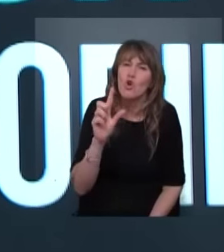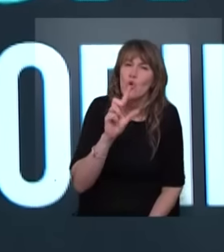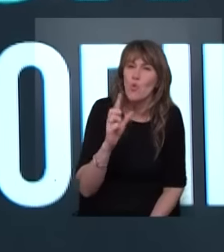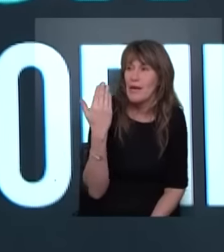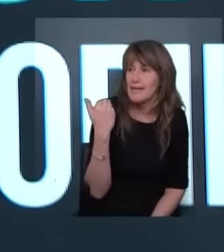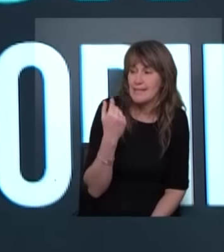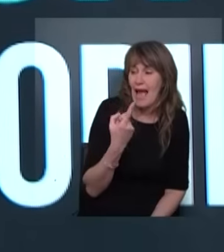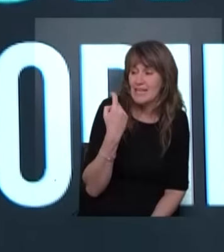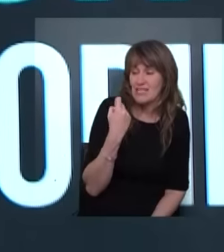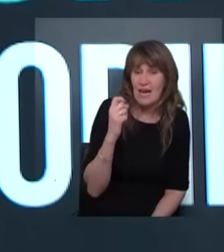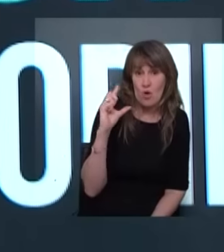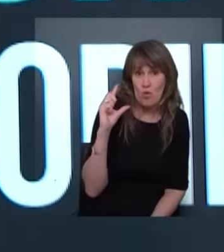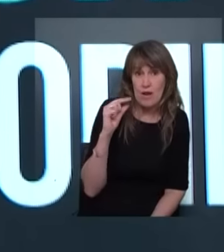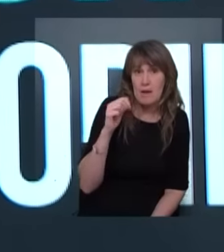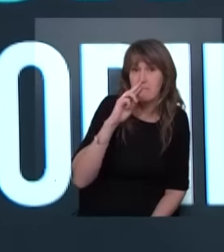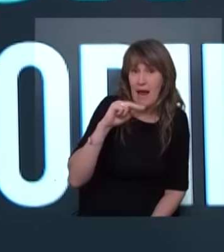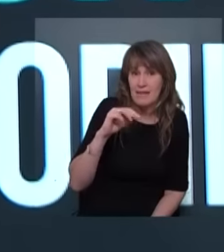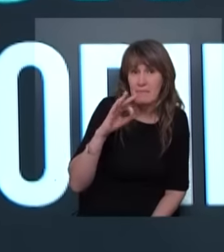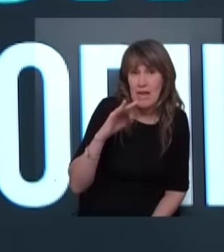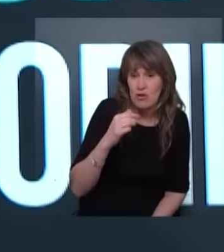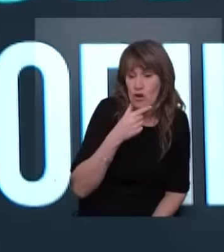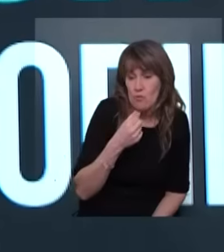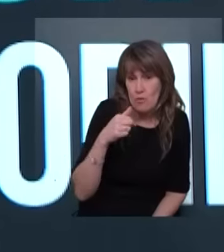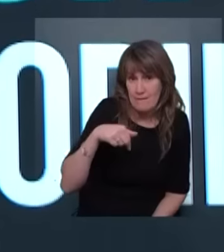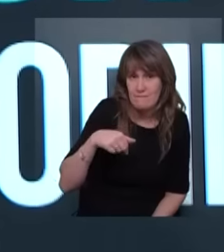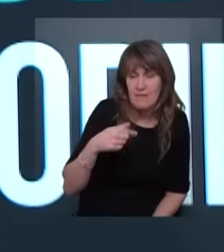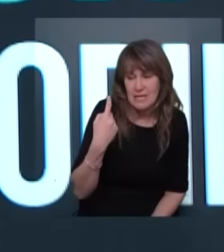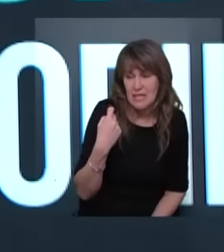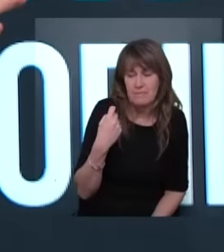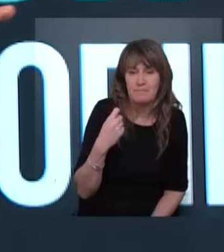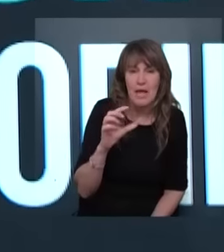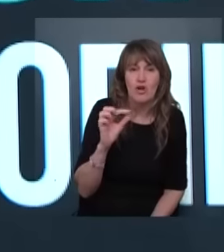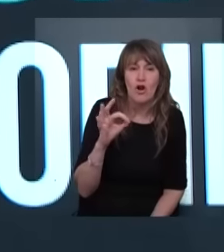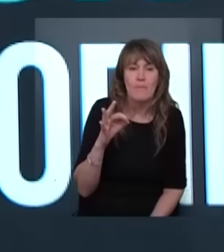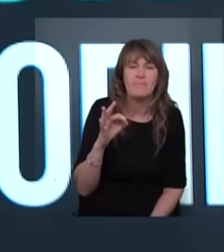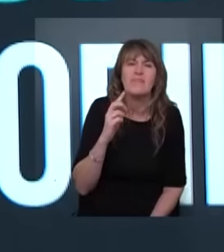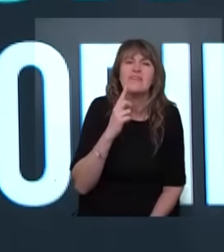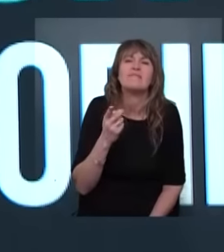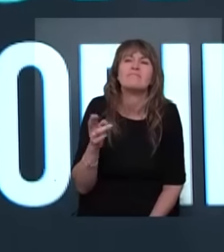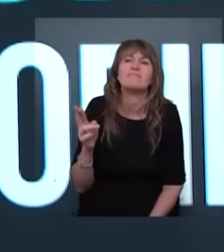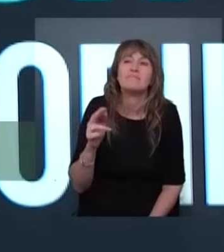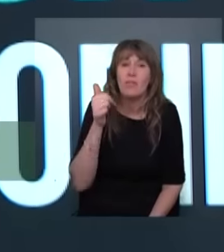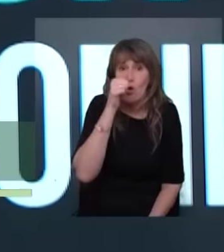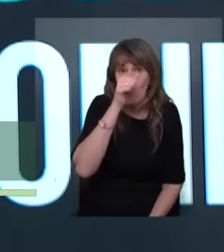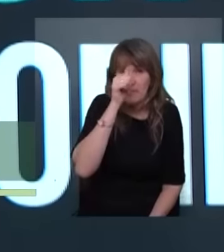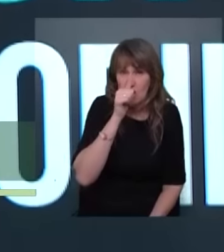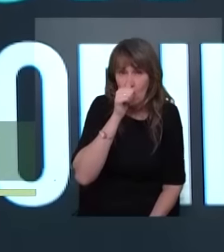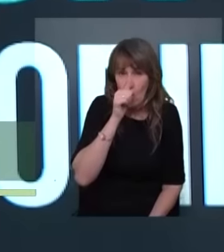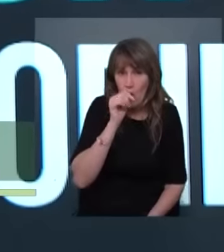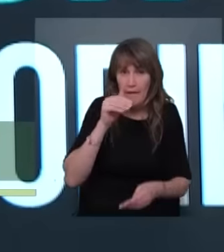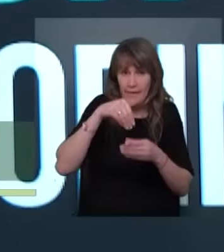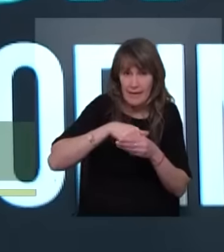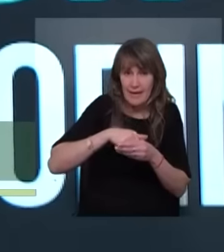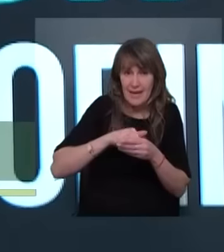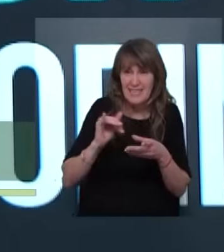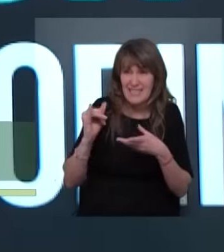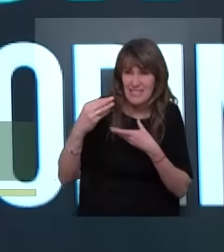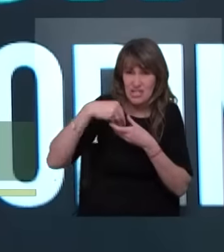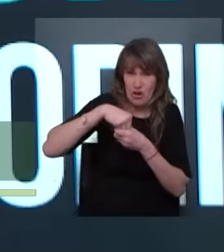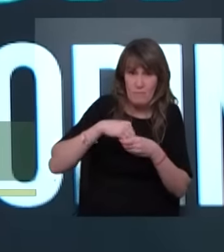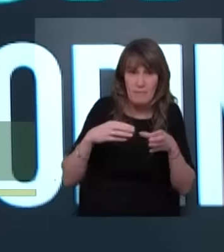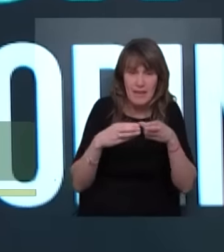bien reciente Pero antes vamos a hacer un rápido pantallazo de que lo que nos dejó la la la elección interna del domingo en primer lugar ya se ha